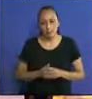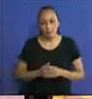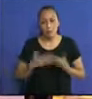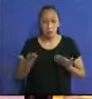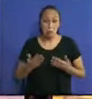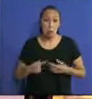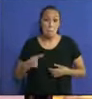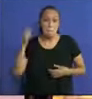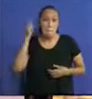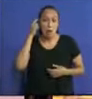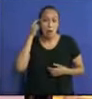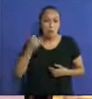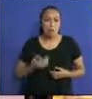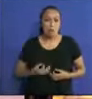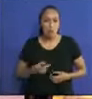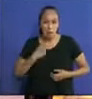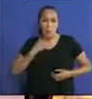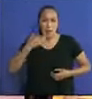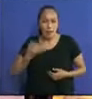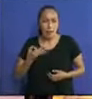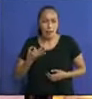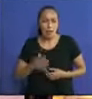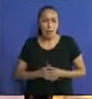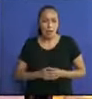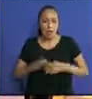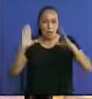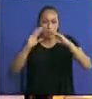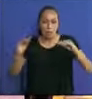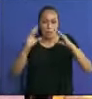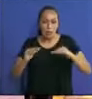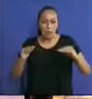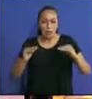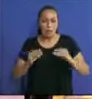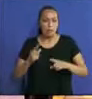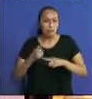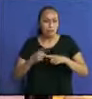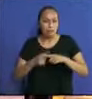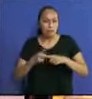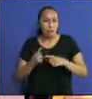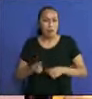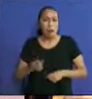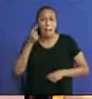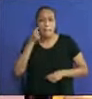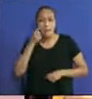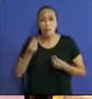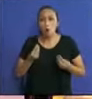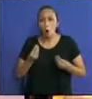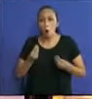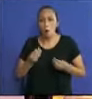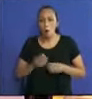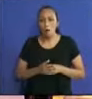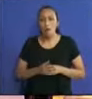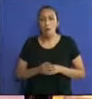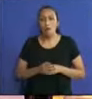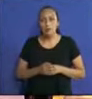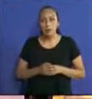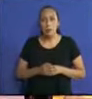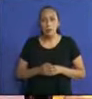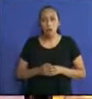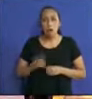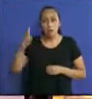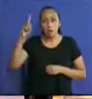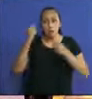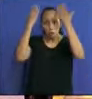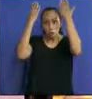de la celebración cristiana de la Navidad es que la vivamos como una gracia de Dios, como un don de